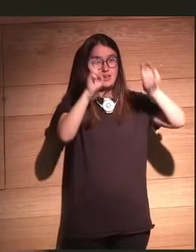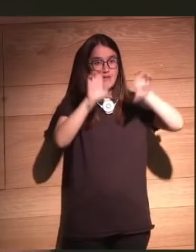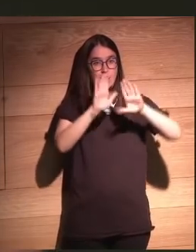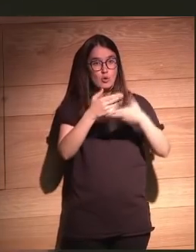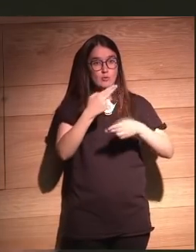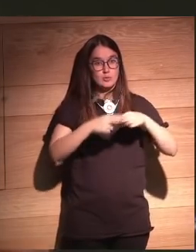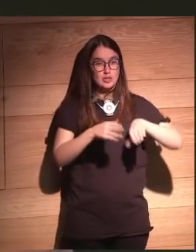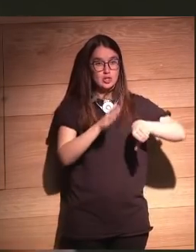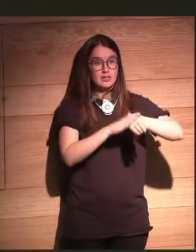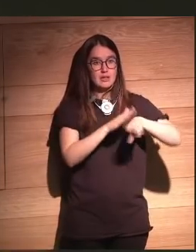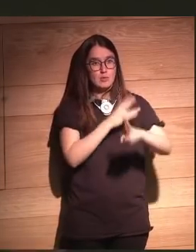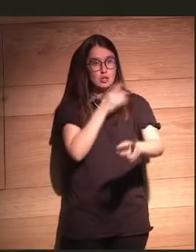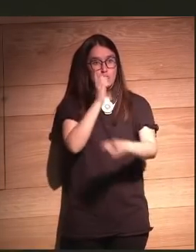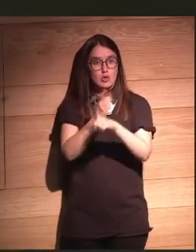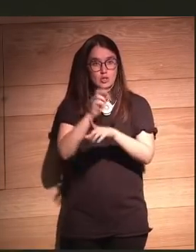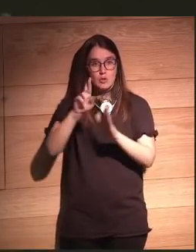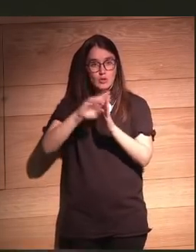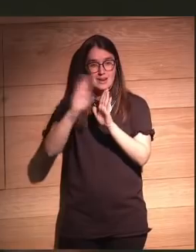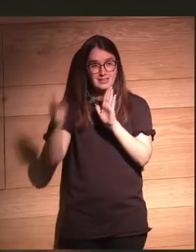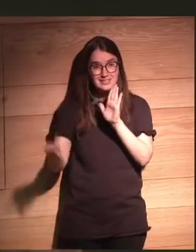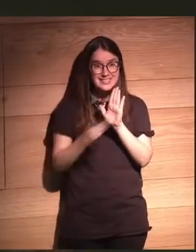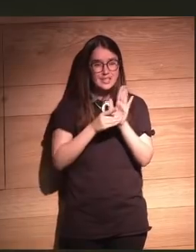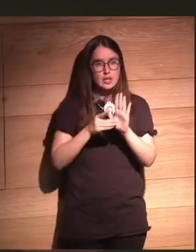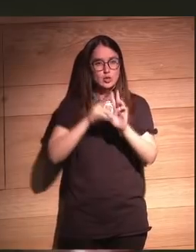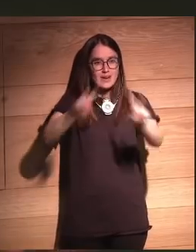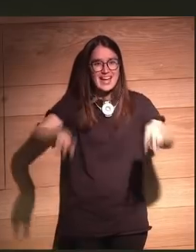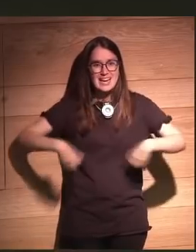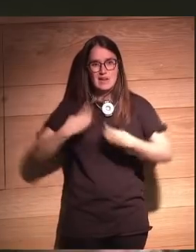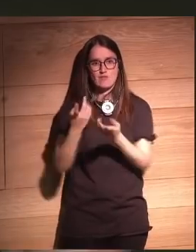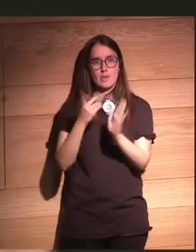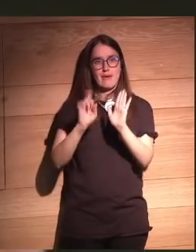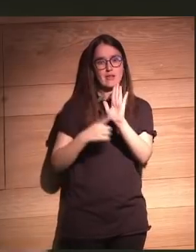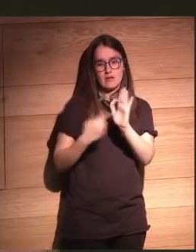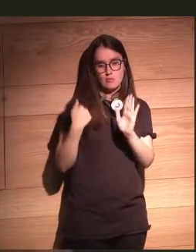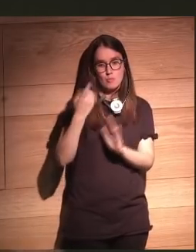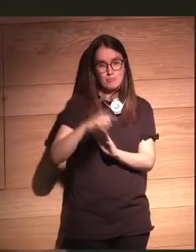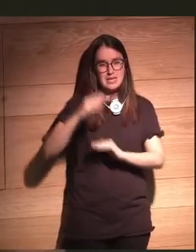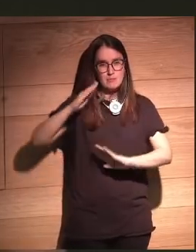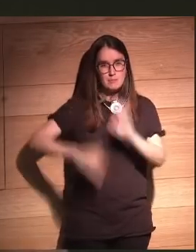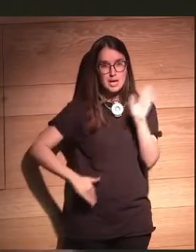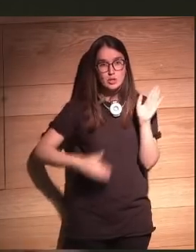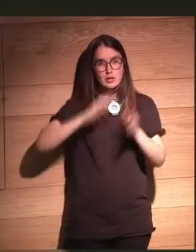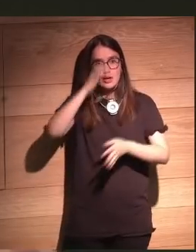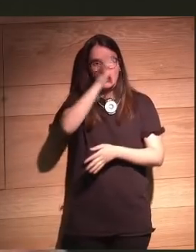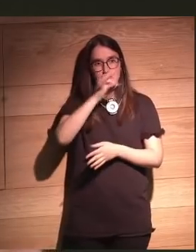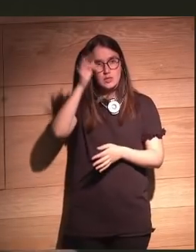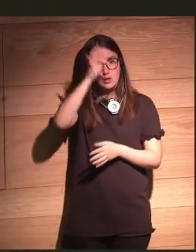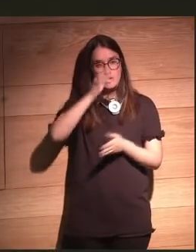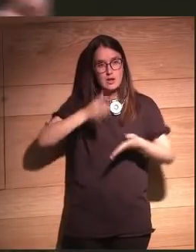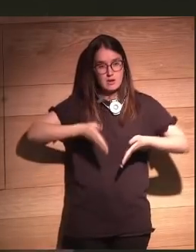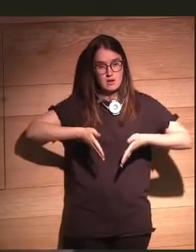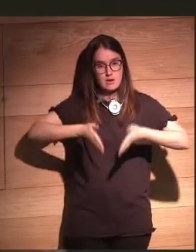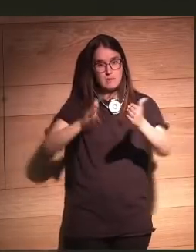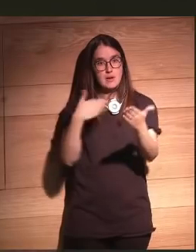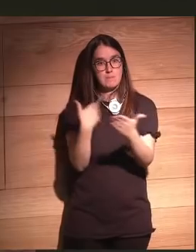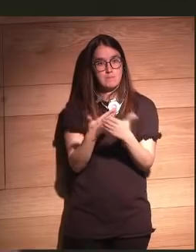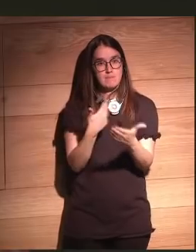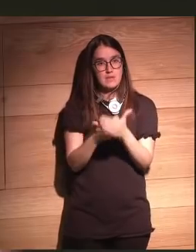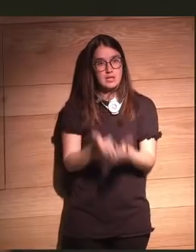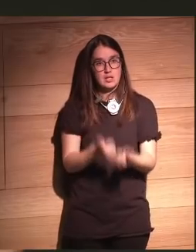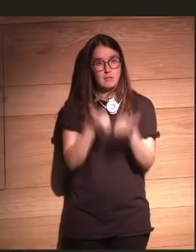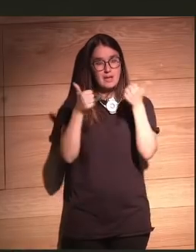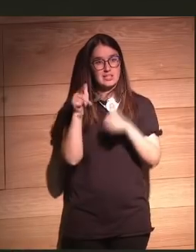izquierdas que hayan votado en contra de un decreto, una reforma legislativa hace menos de un mes, que se supone que iba encaminada a dar más